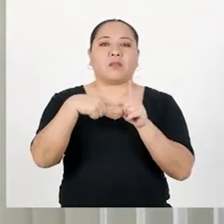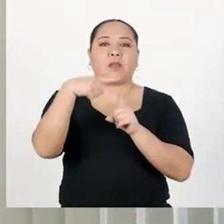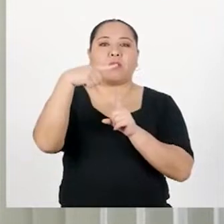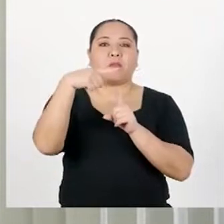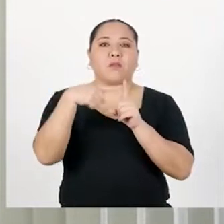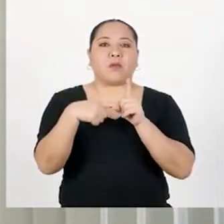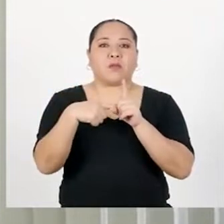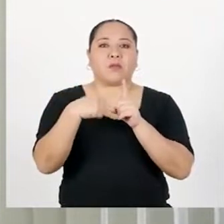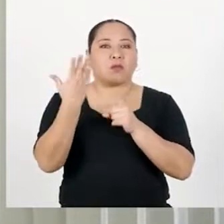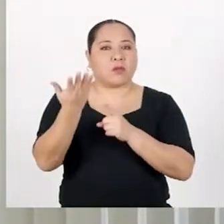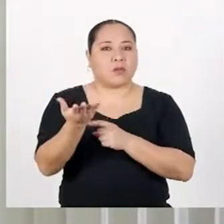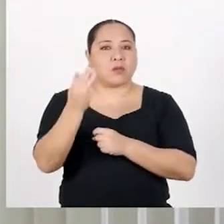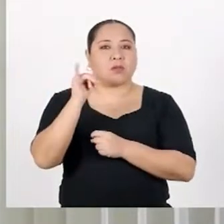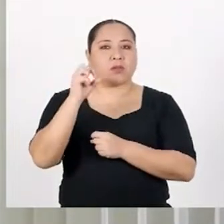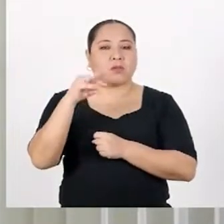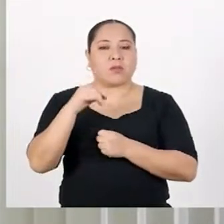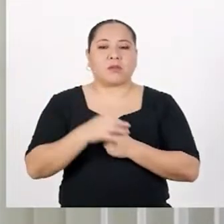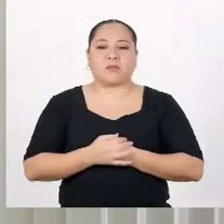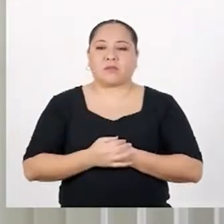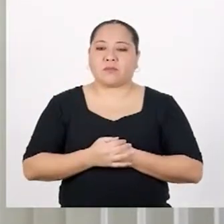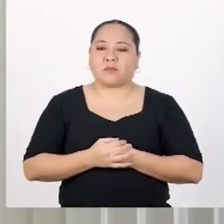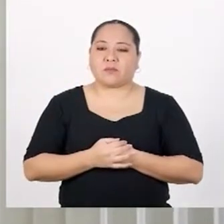temperatura, Yamile.